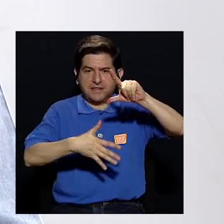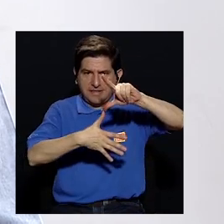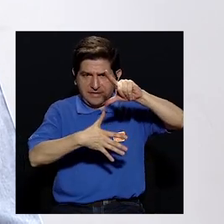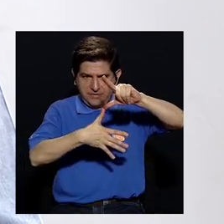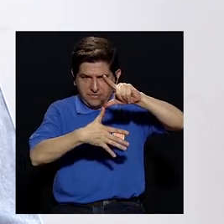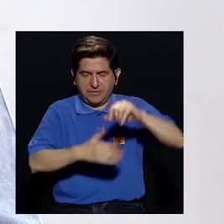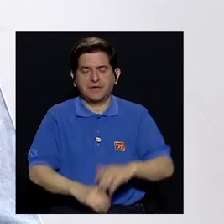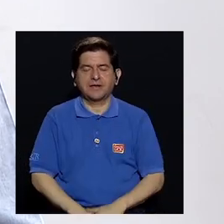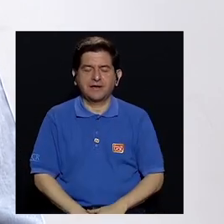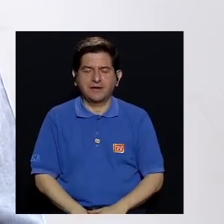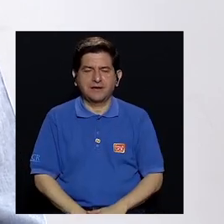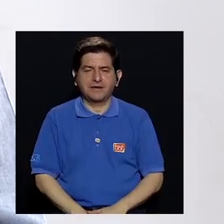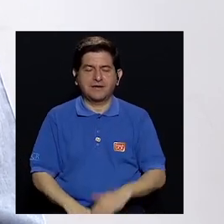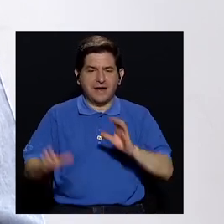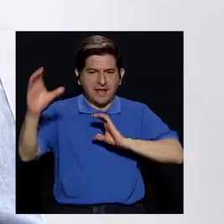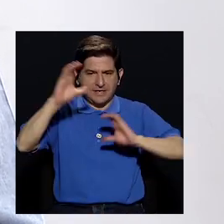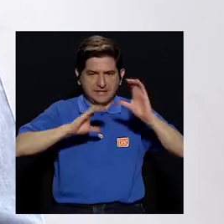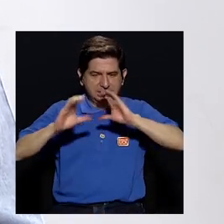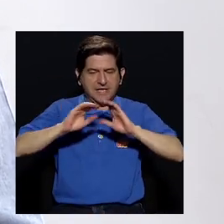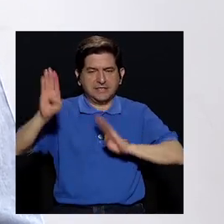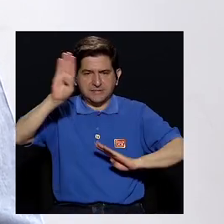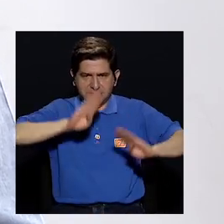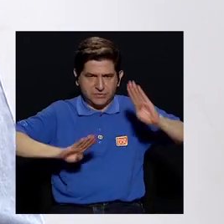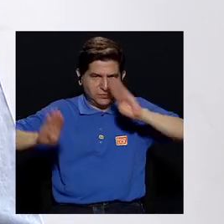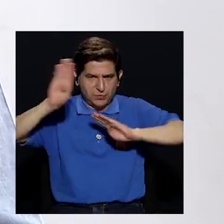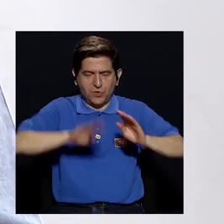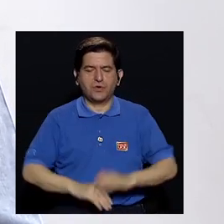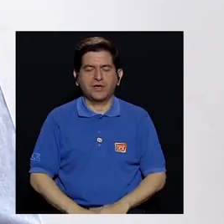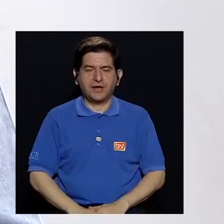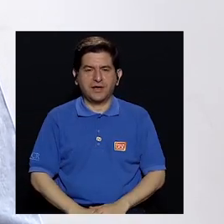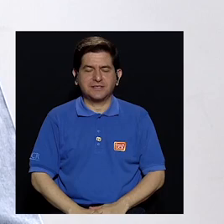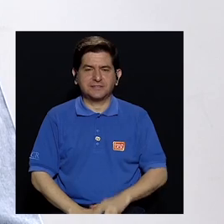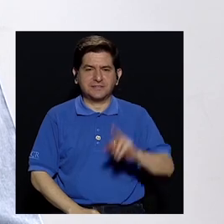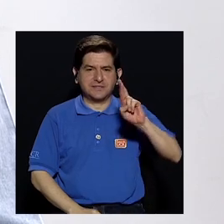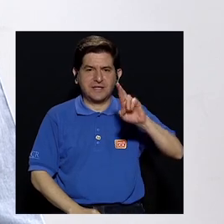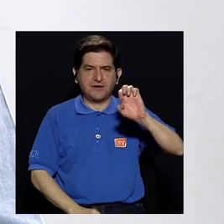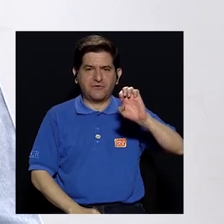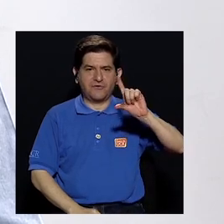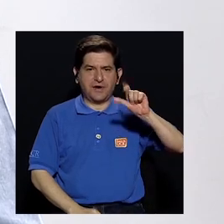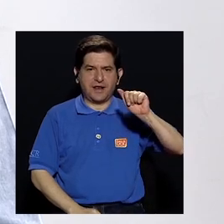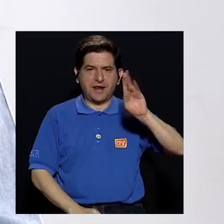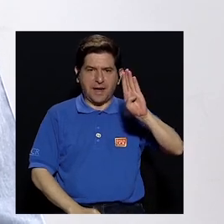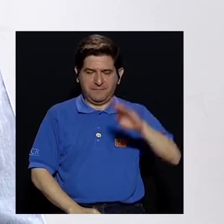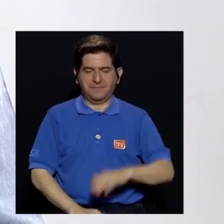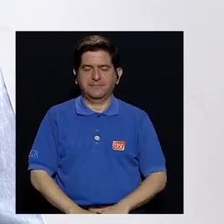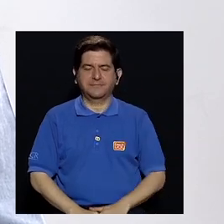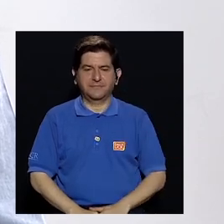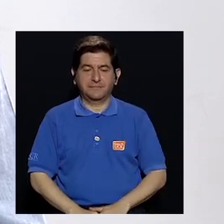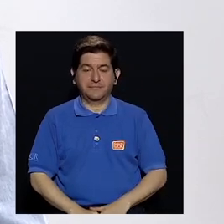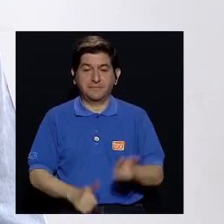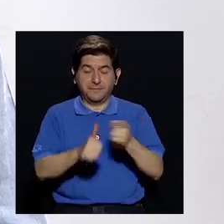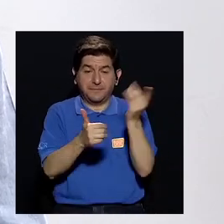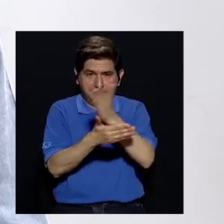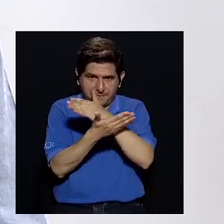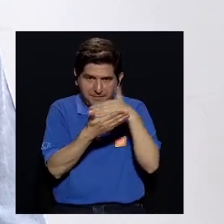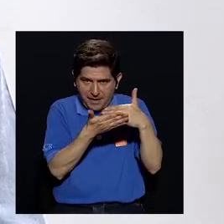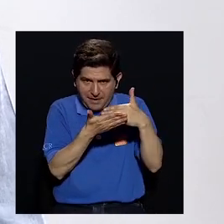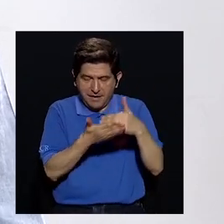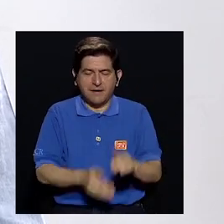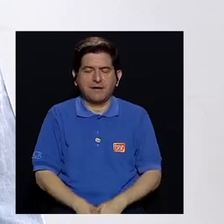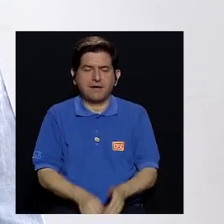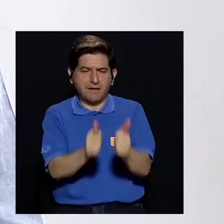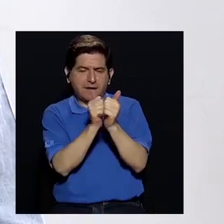latinoamericana en ciencias biológicas conocida como relap en este primer segmento